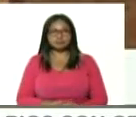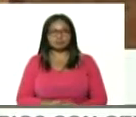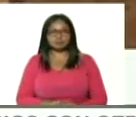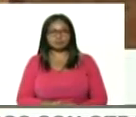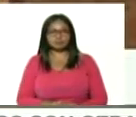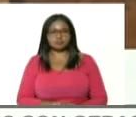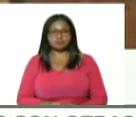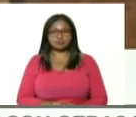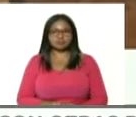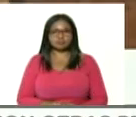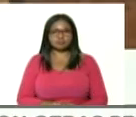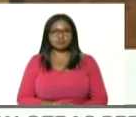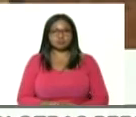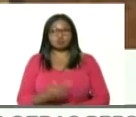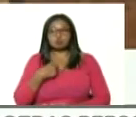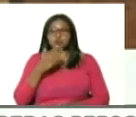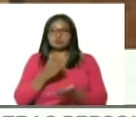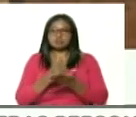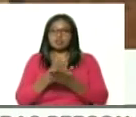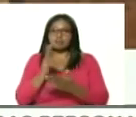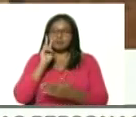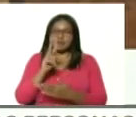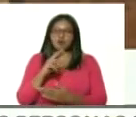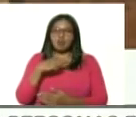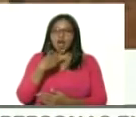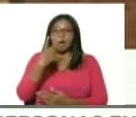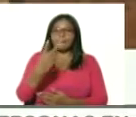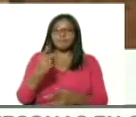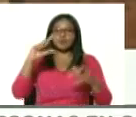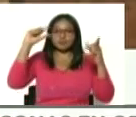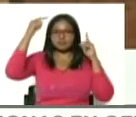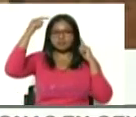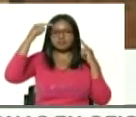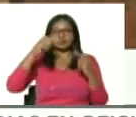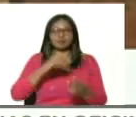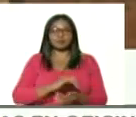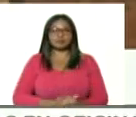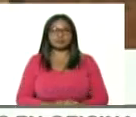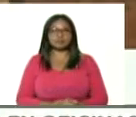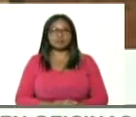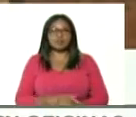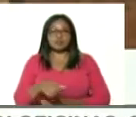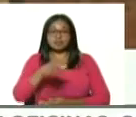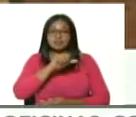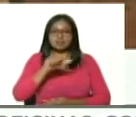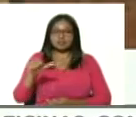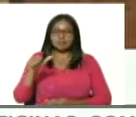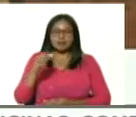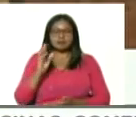Siempre estoy viendo tu programa, La Voz de Chávez, muy bueno, el de esta semana.